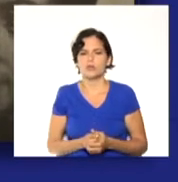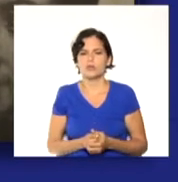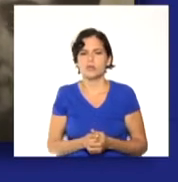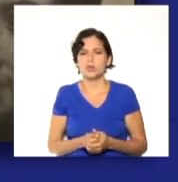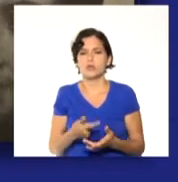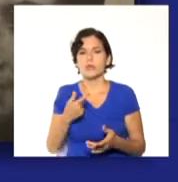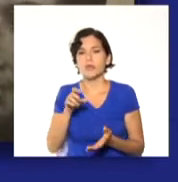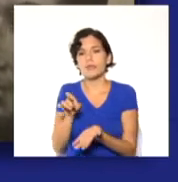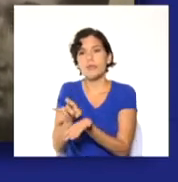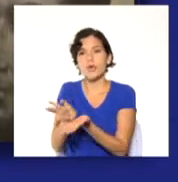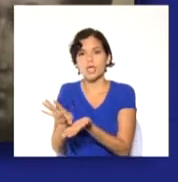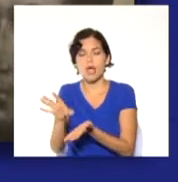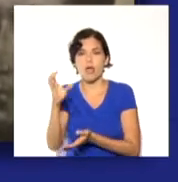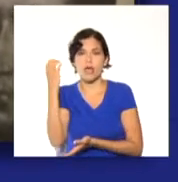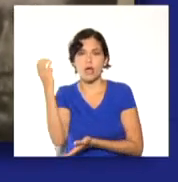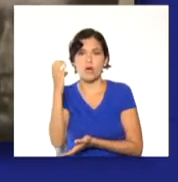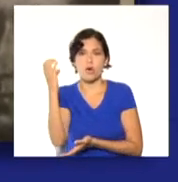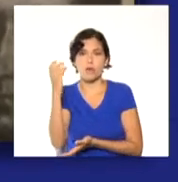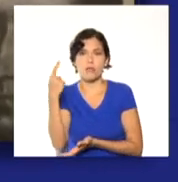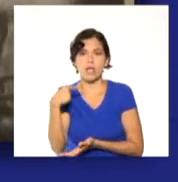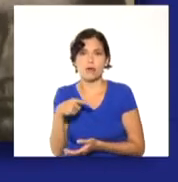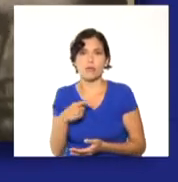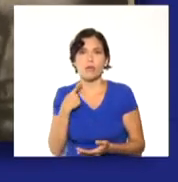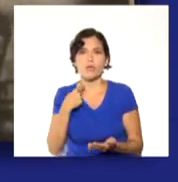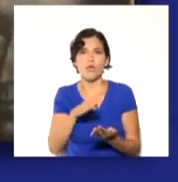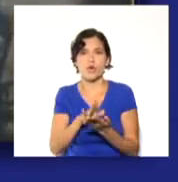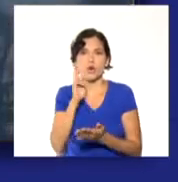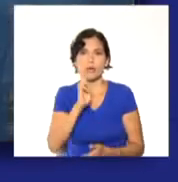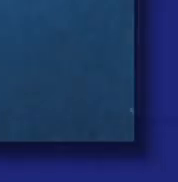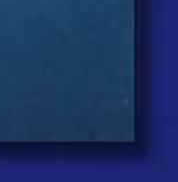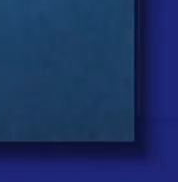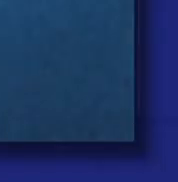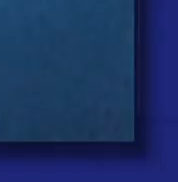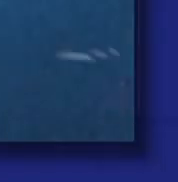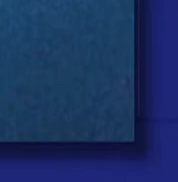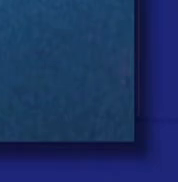desterrada de Colombia tras la muerte del libertador.